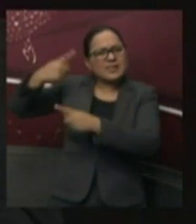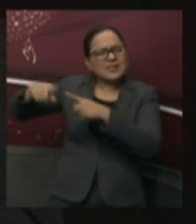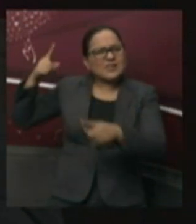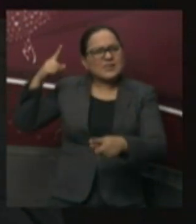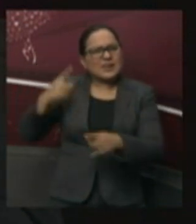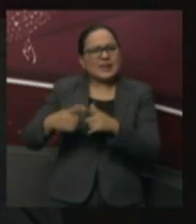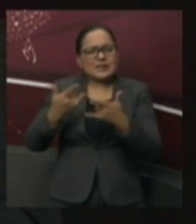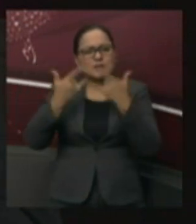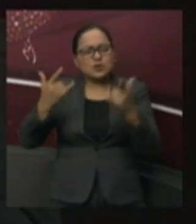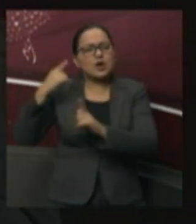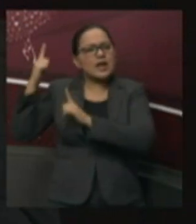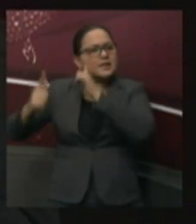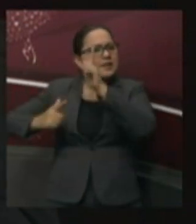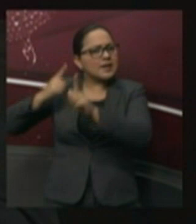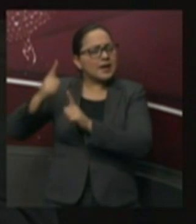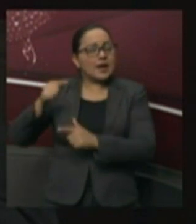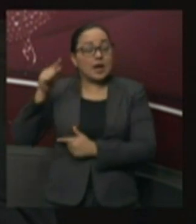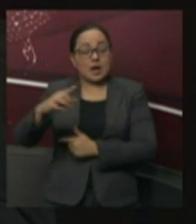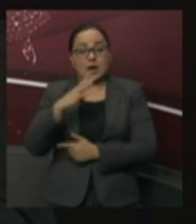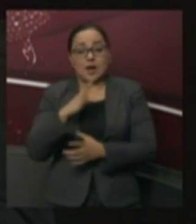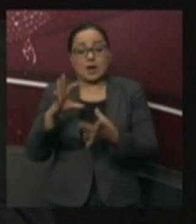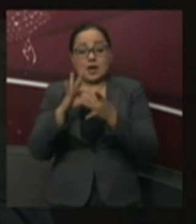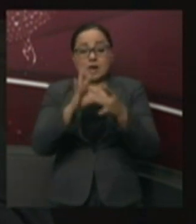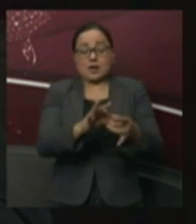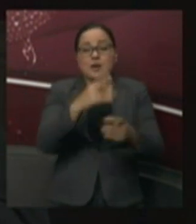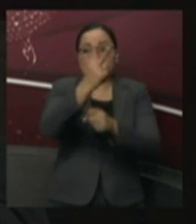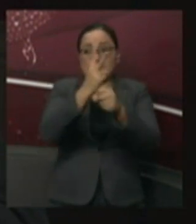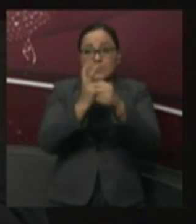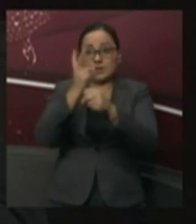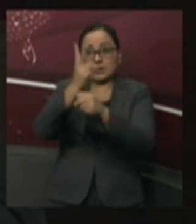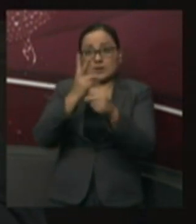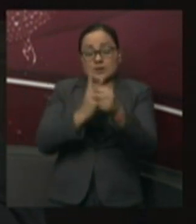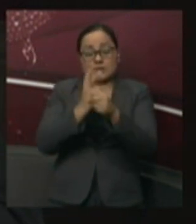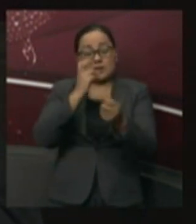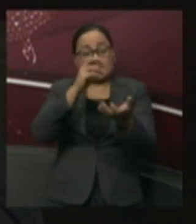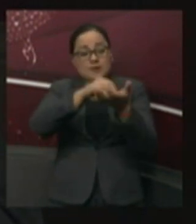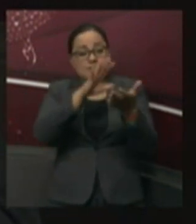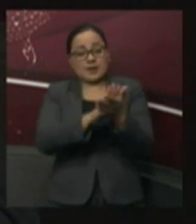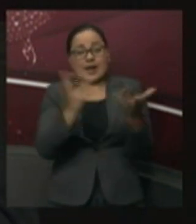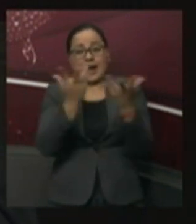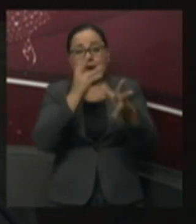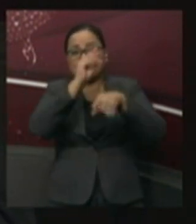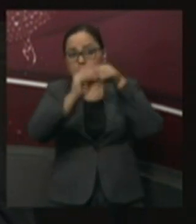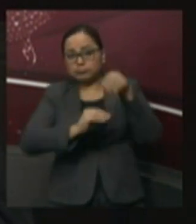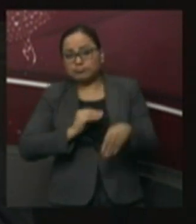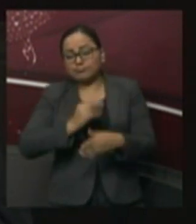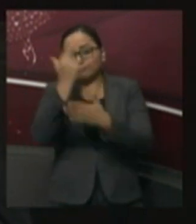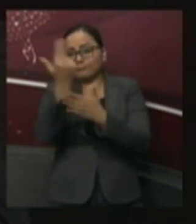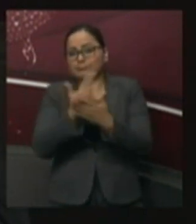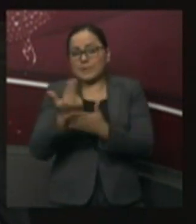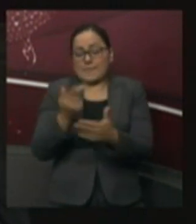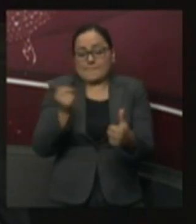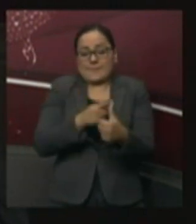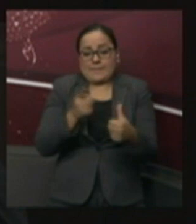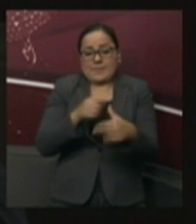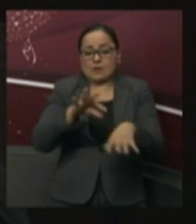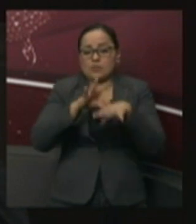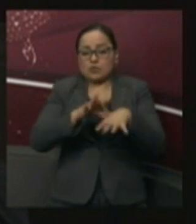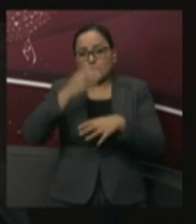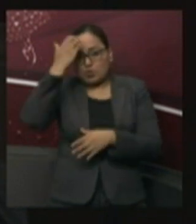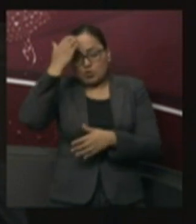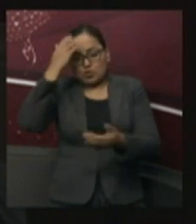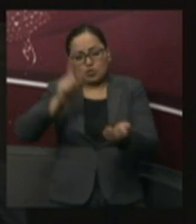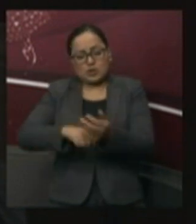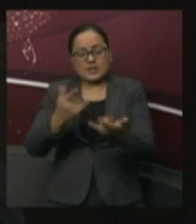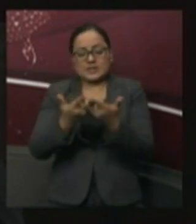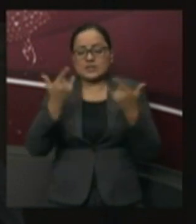De modo que los artistas convocados para esos espacios tienen que ser los primeros conocedores de la historia